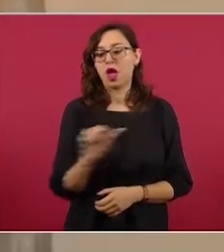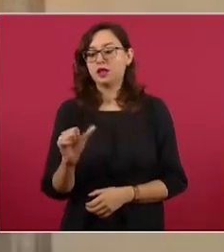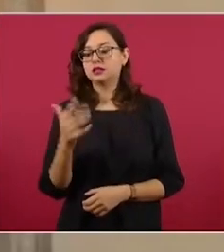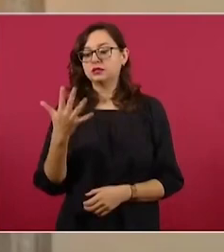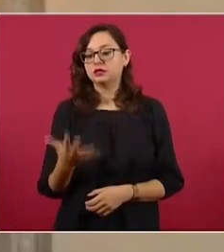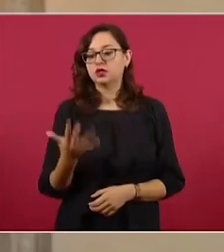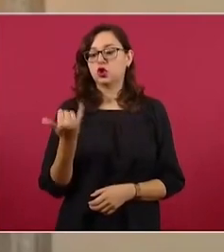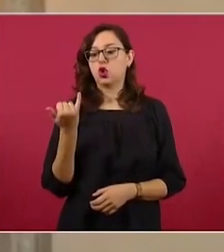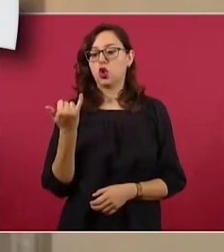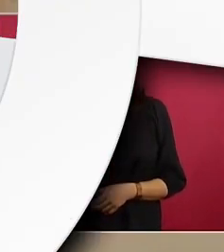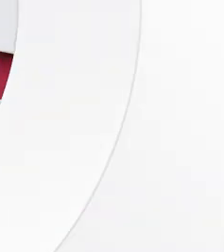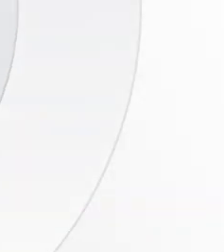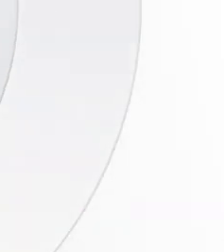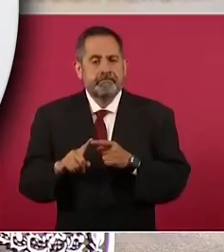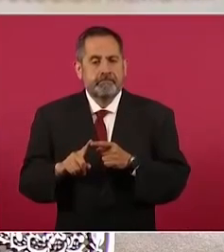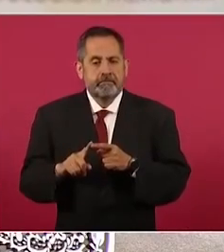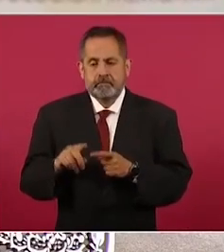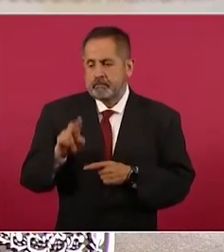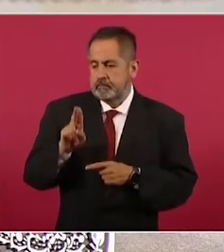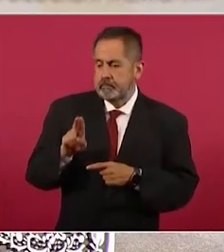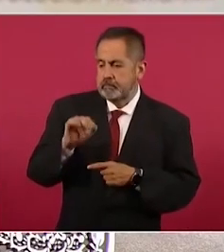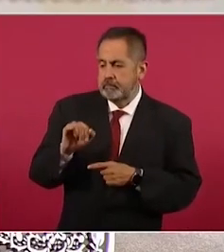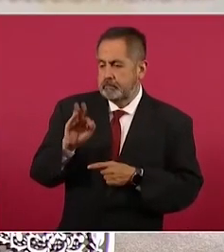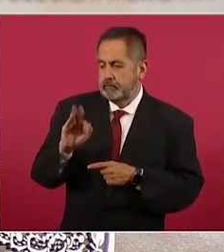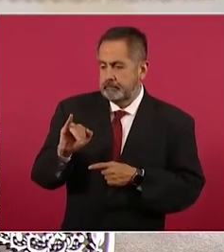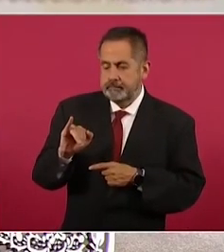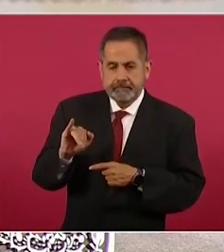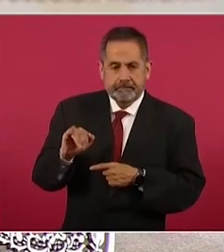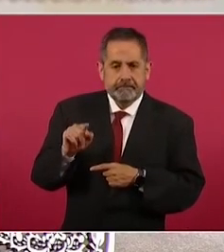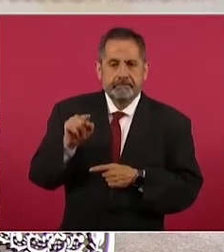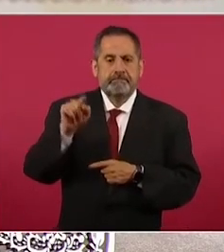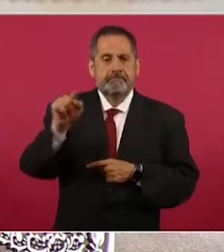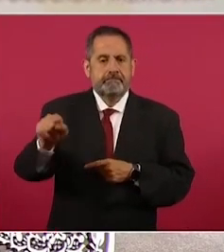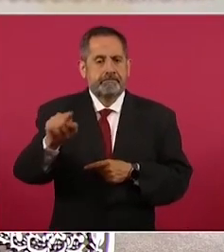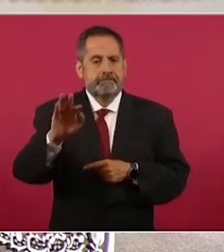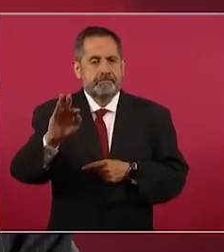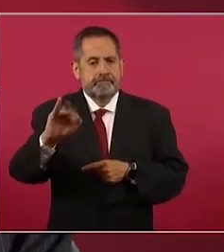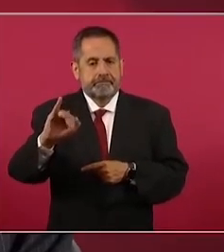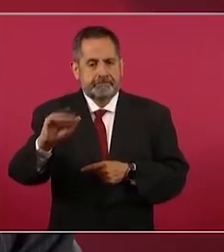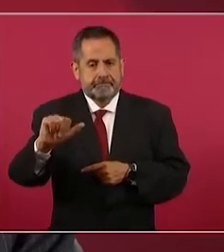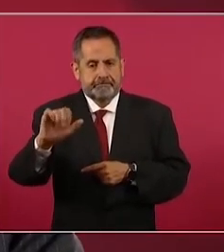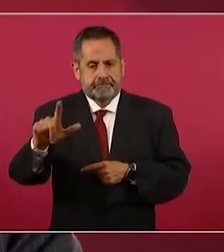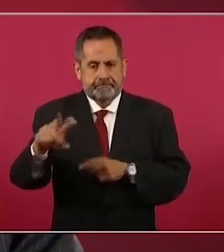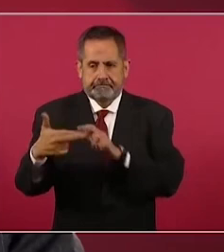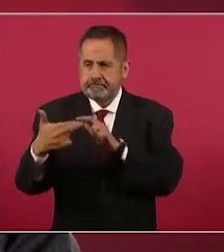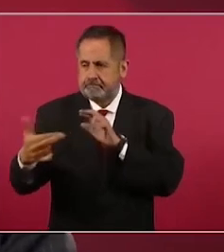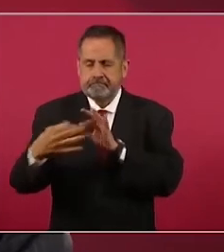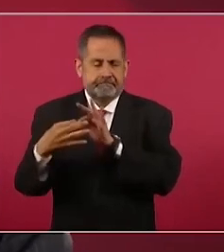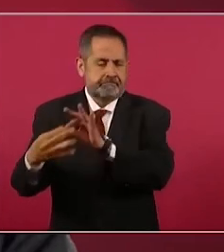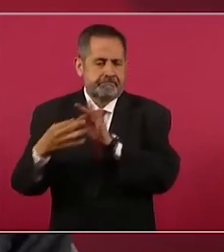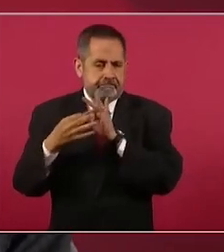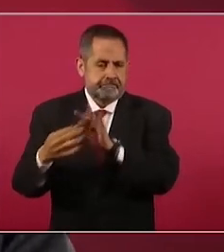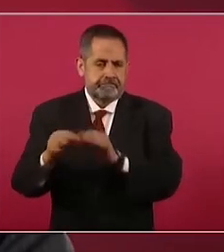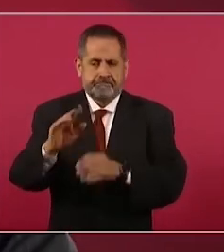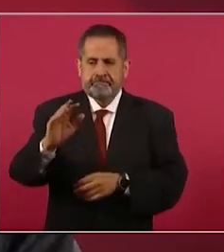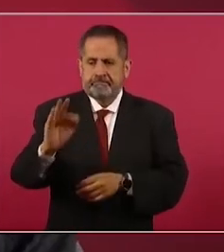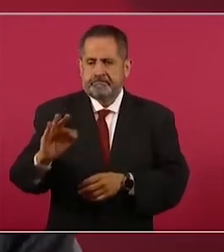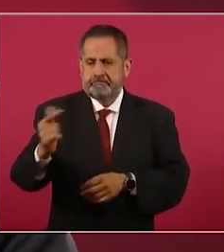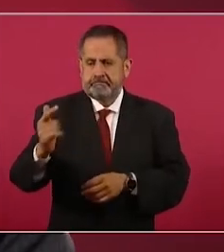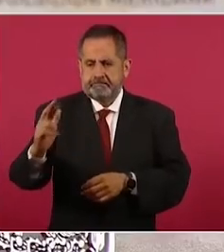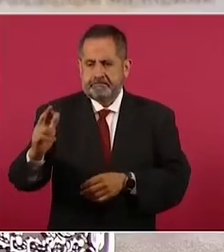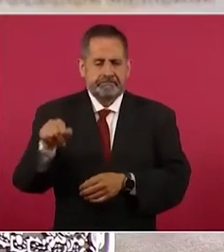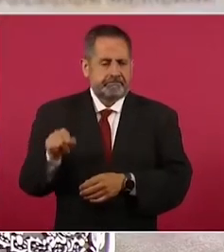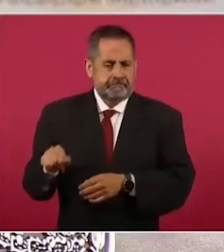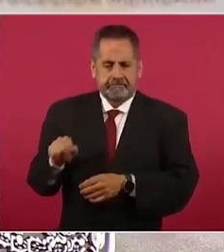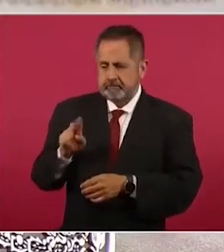logrado detener a estos 12. La Unidad de Inteligencia Financiera y la Fiscalía. Y hay cooperación